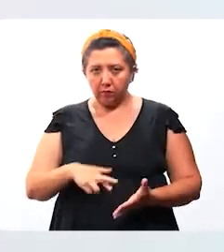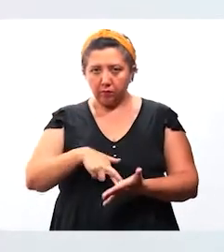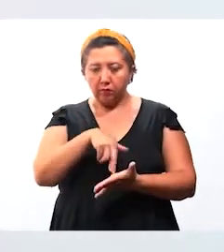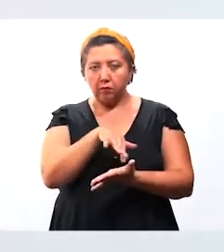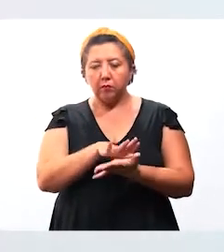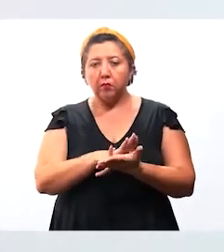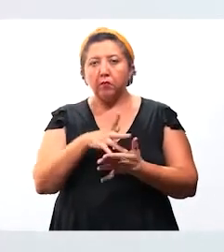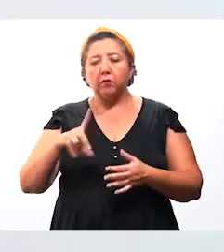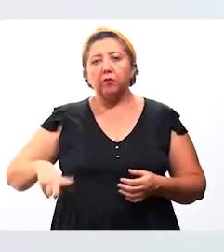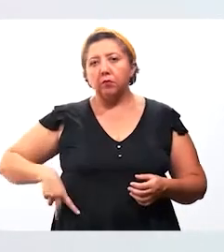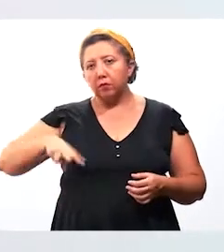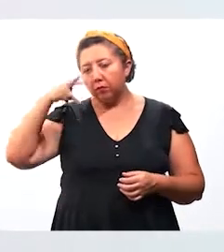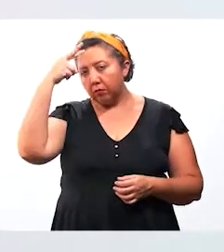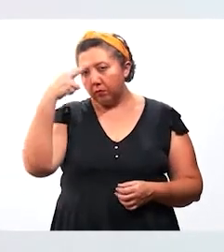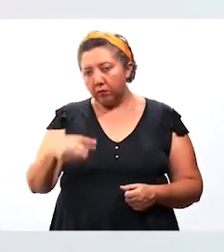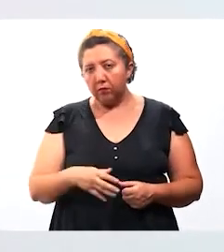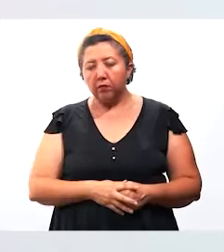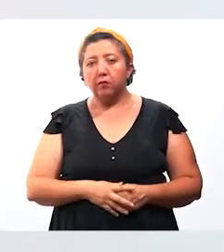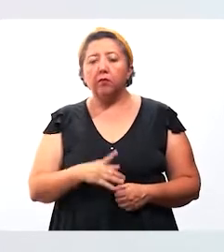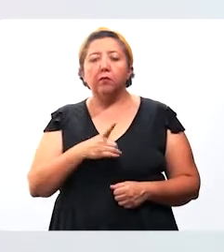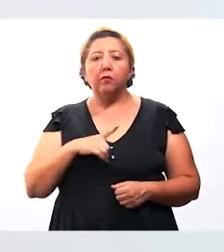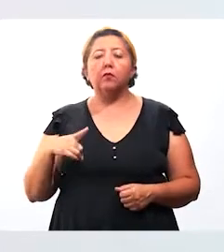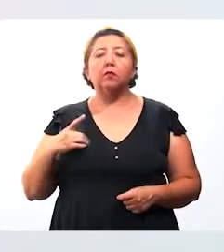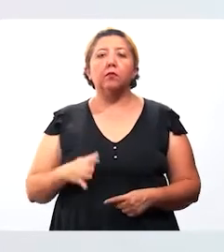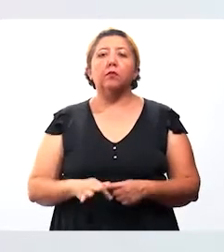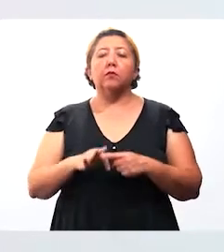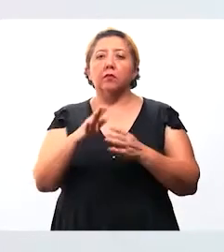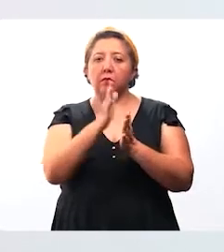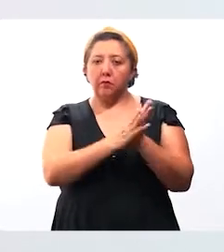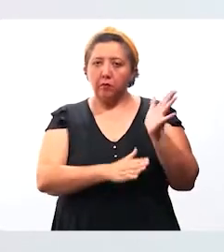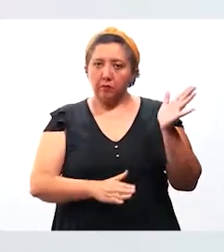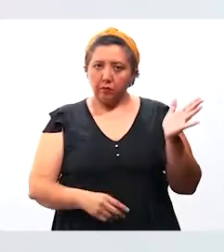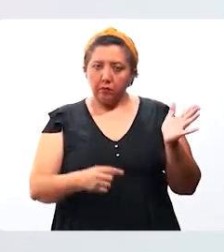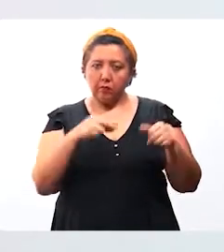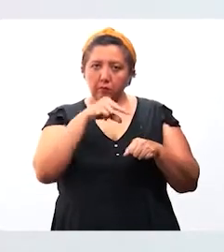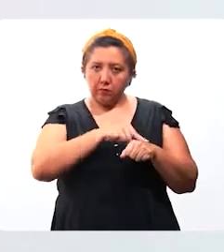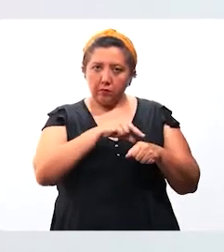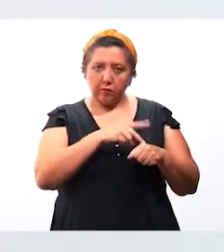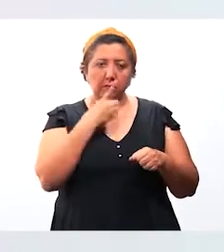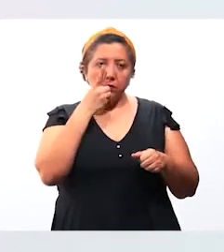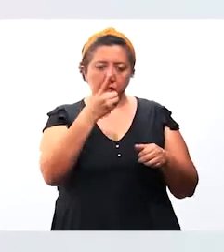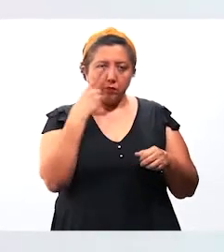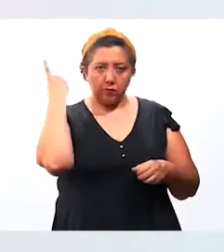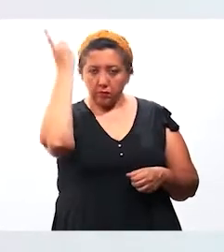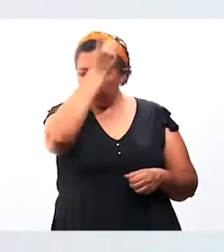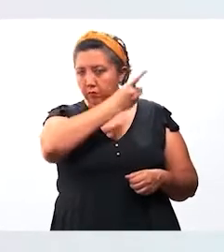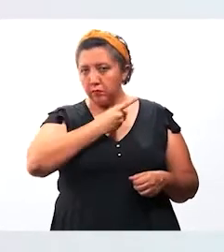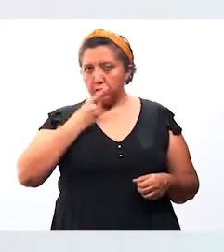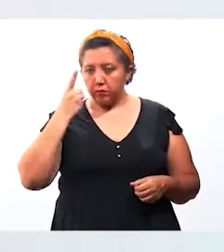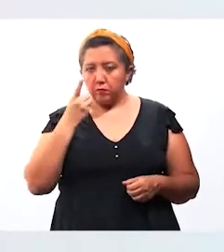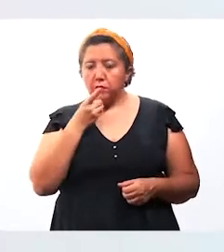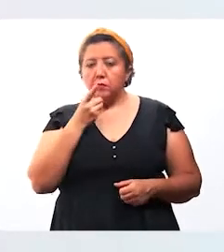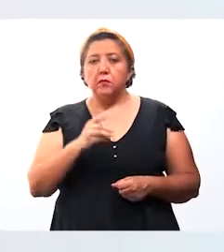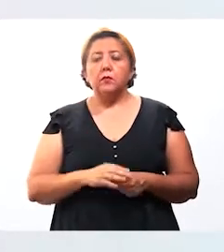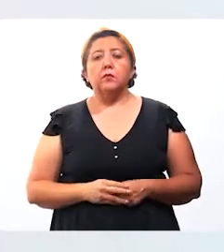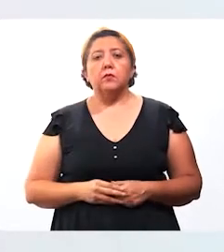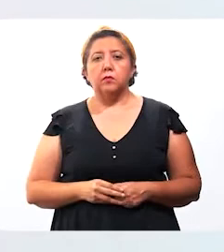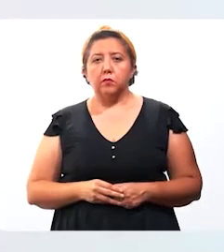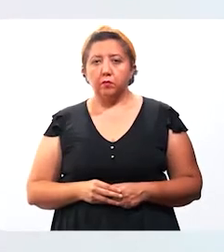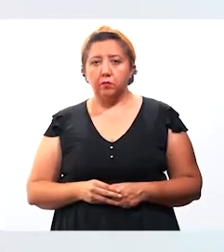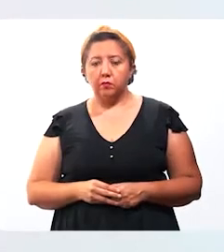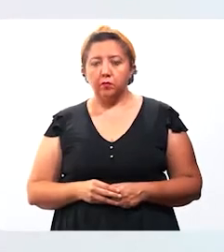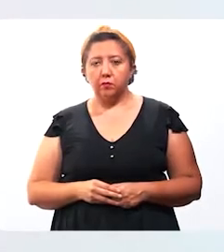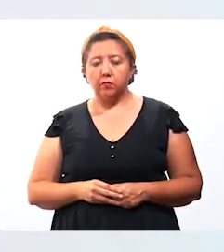en la plataforma del Gobierno federal y deberá presentar la constancia médica que certifique el diagnóstico expedida por su